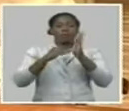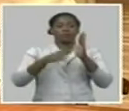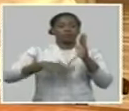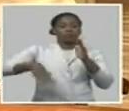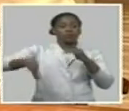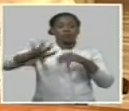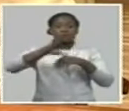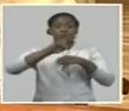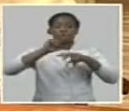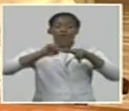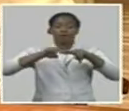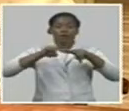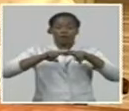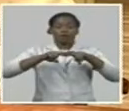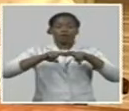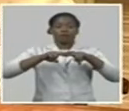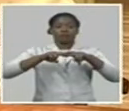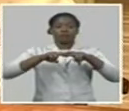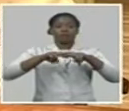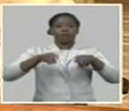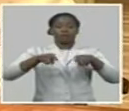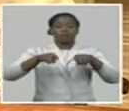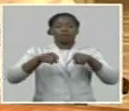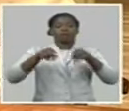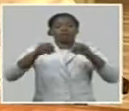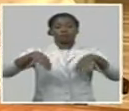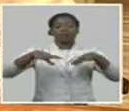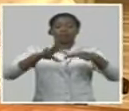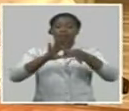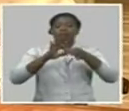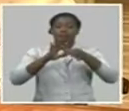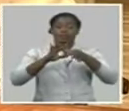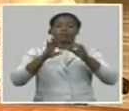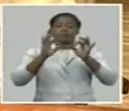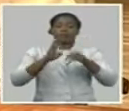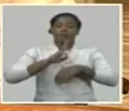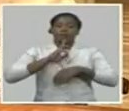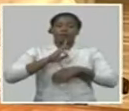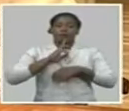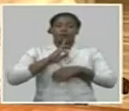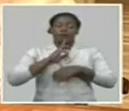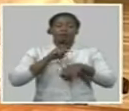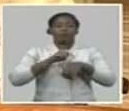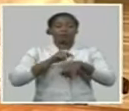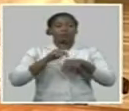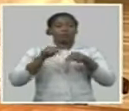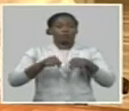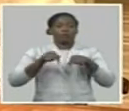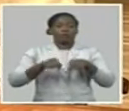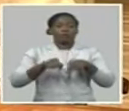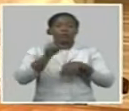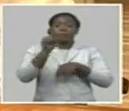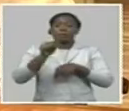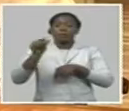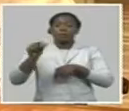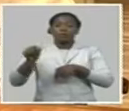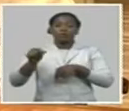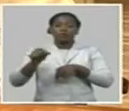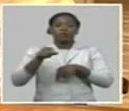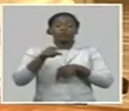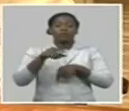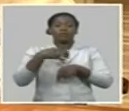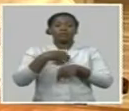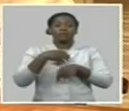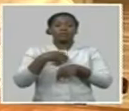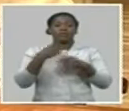capital porque la capital tenemos un gran problema que hoy la dotación de personas días litros personas